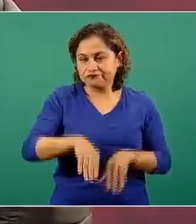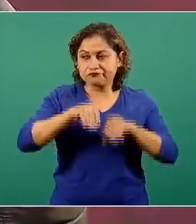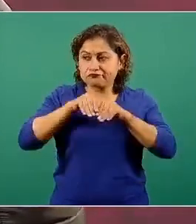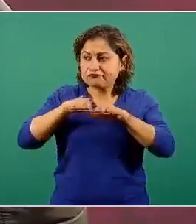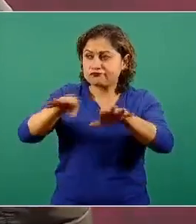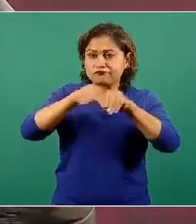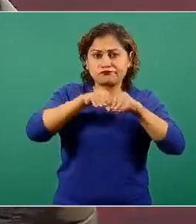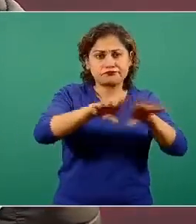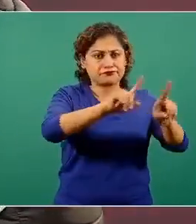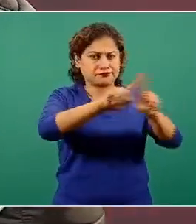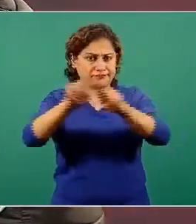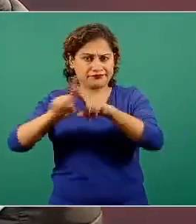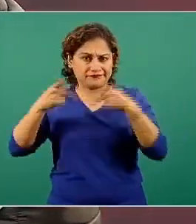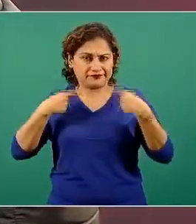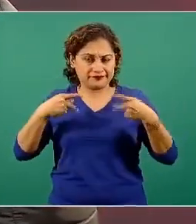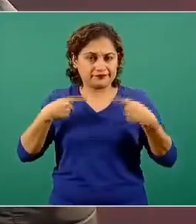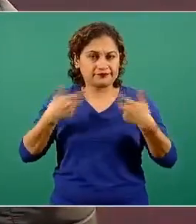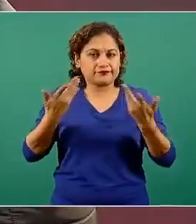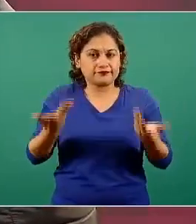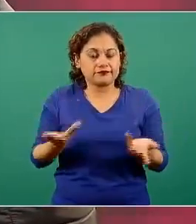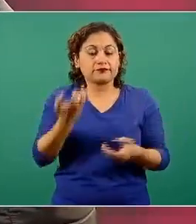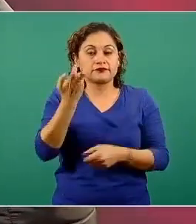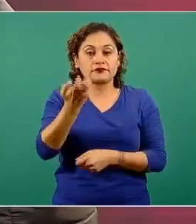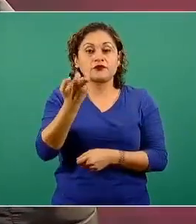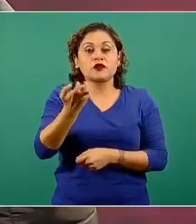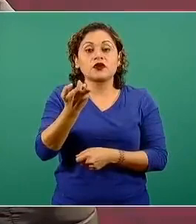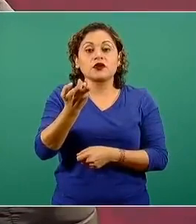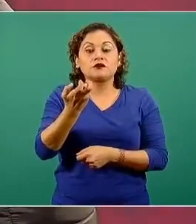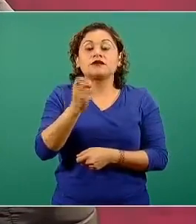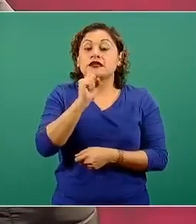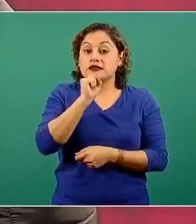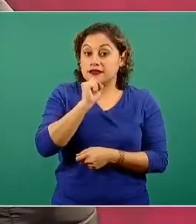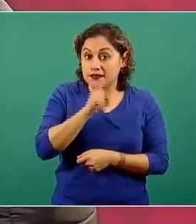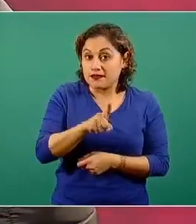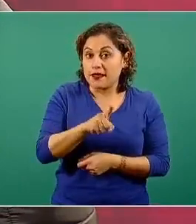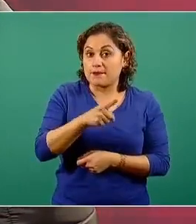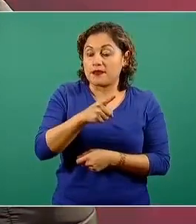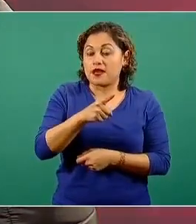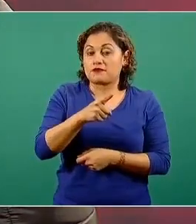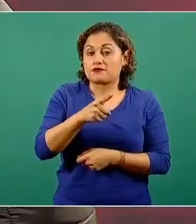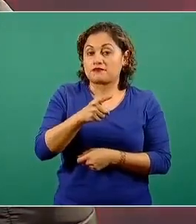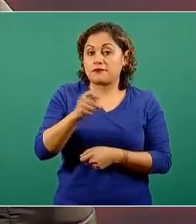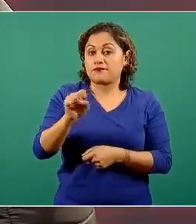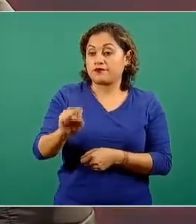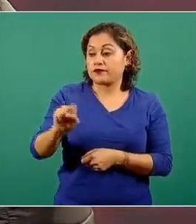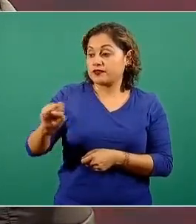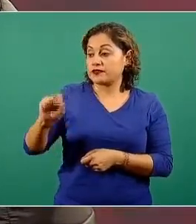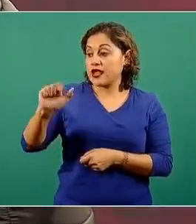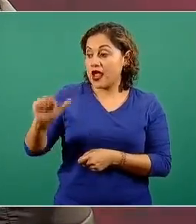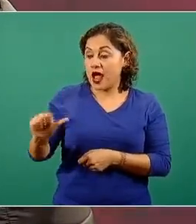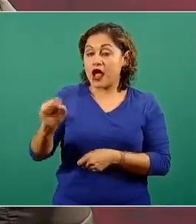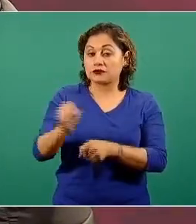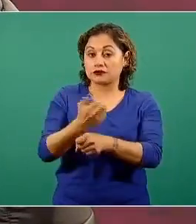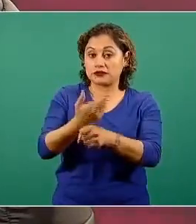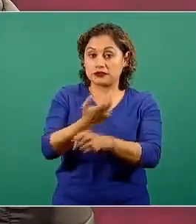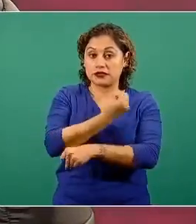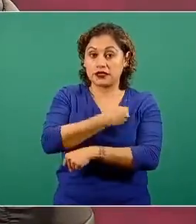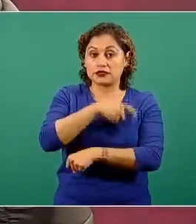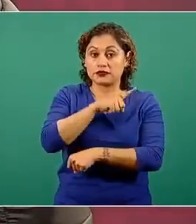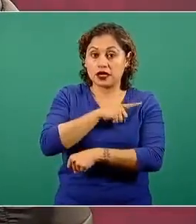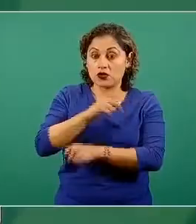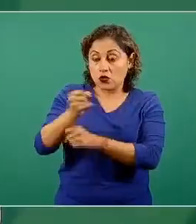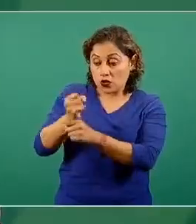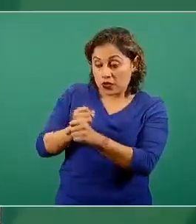muchos medios, y además es todavía el posicionamiento oficial de la Secretaría de Salud en base a la evidencia